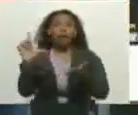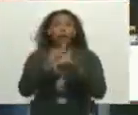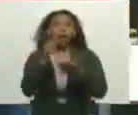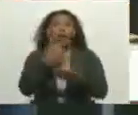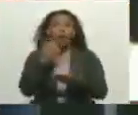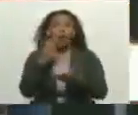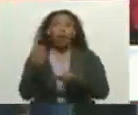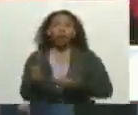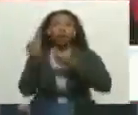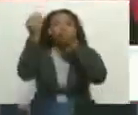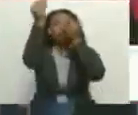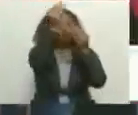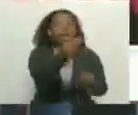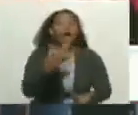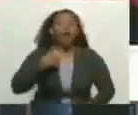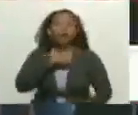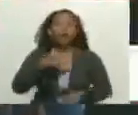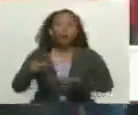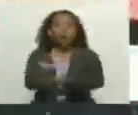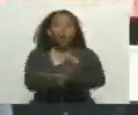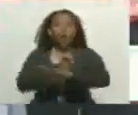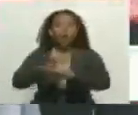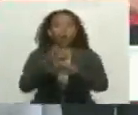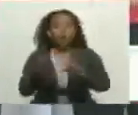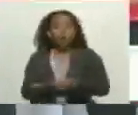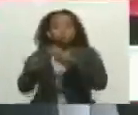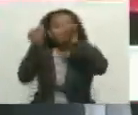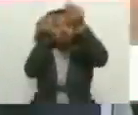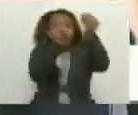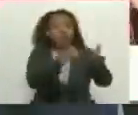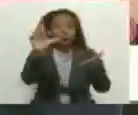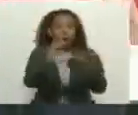quiero entregarle a nuestro gobernador, aquí lo tiene,